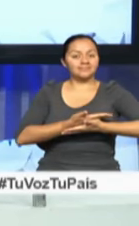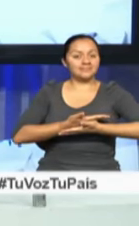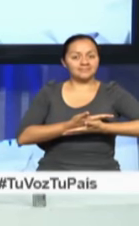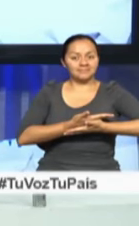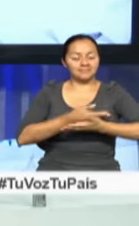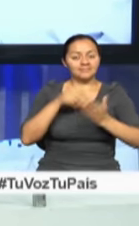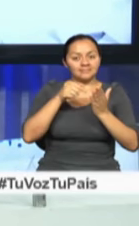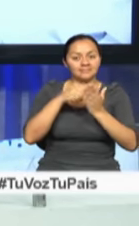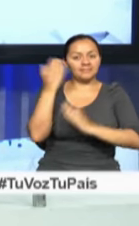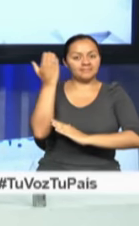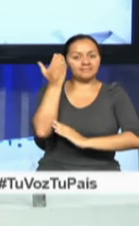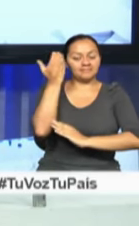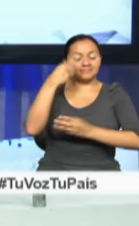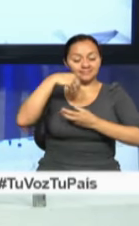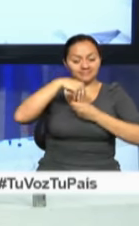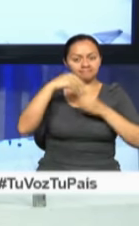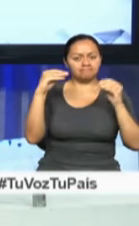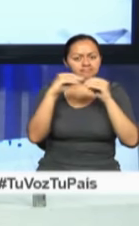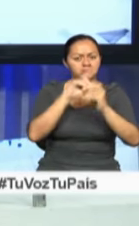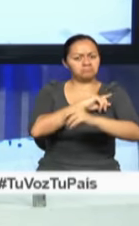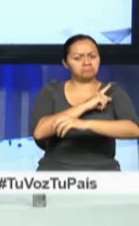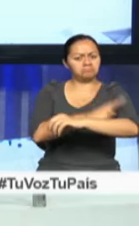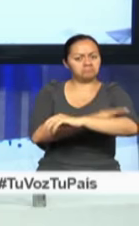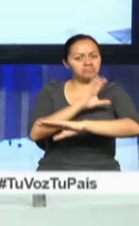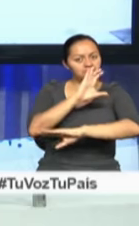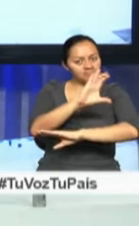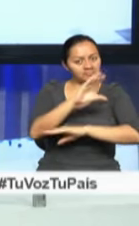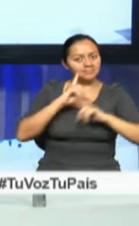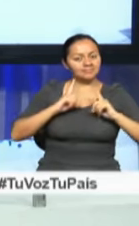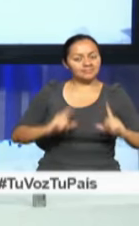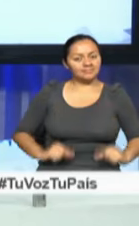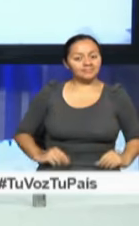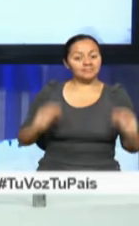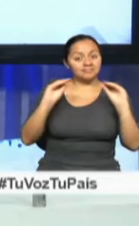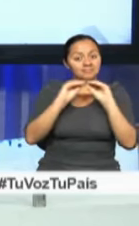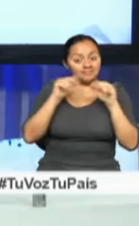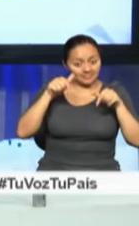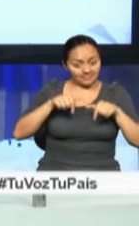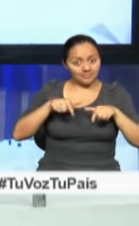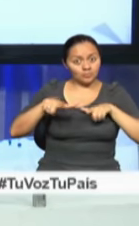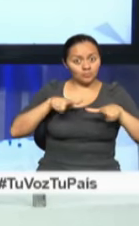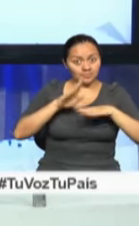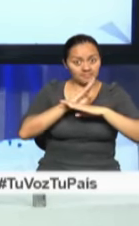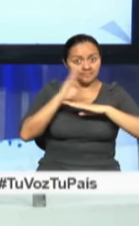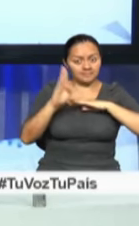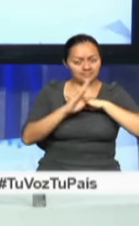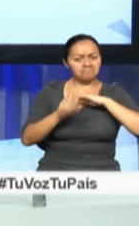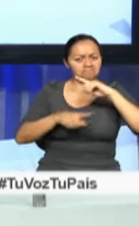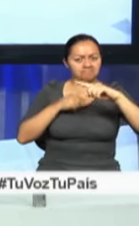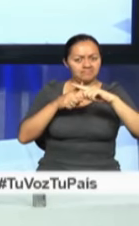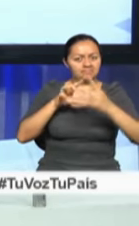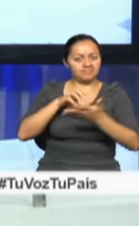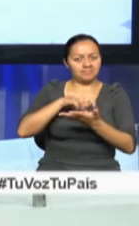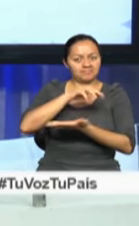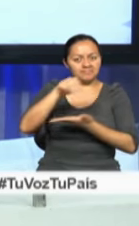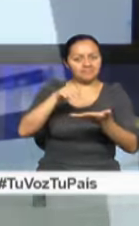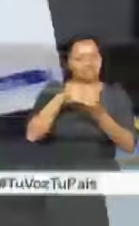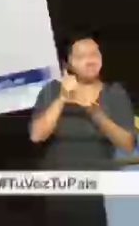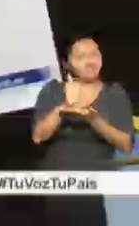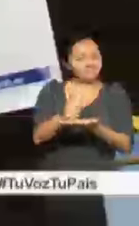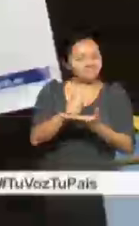y de emergencias que fortalecerá el sistema de salud, no solamente de esa localidad, sino de toda la provincia de Manabí.